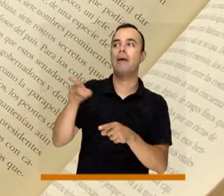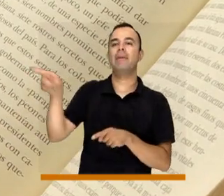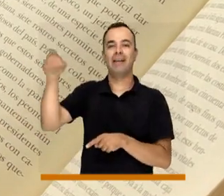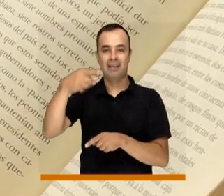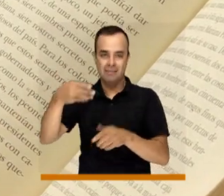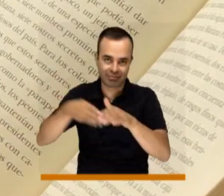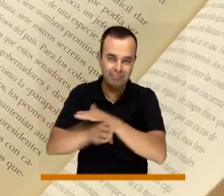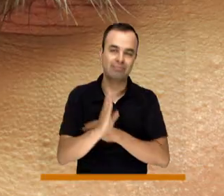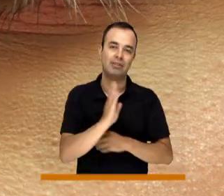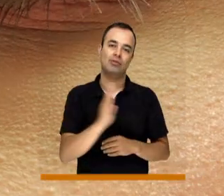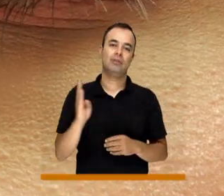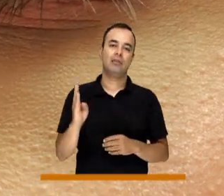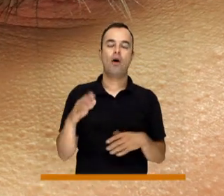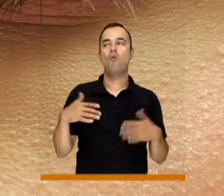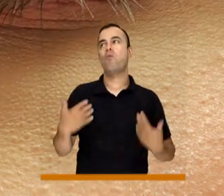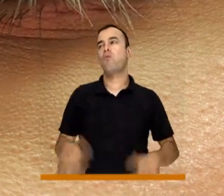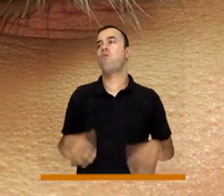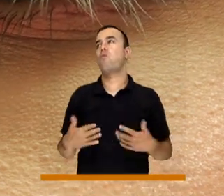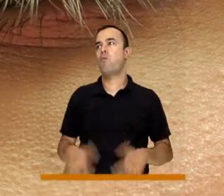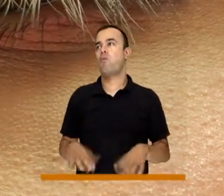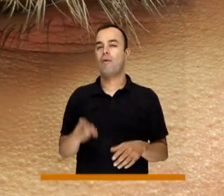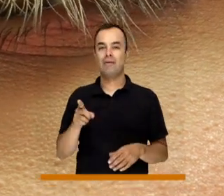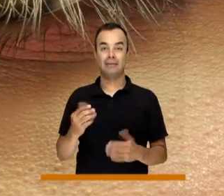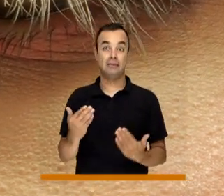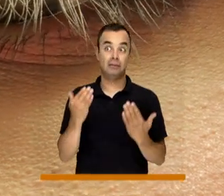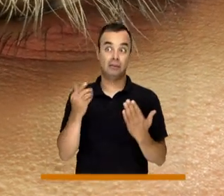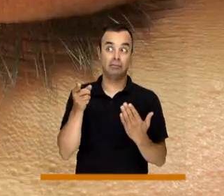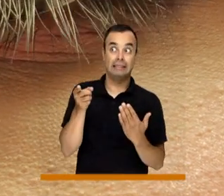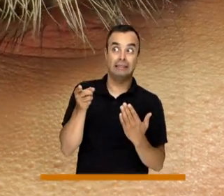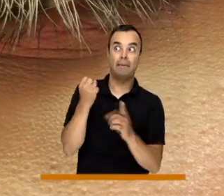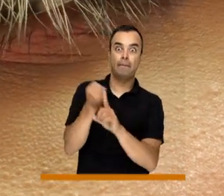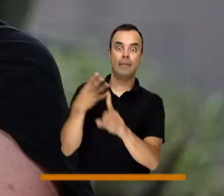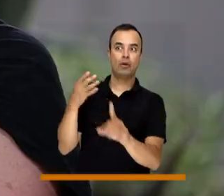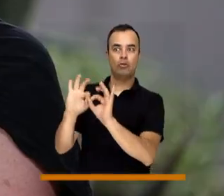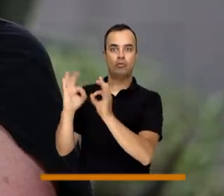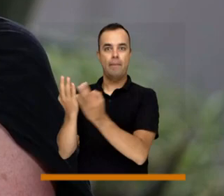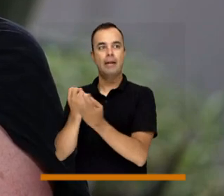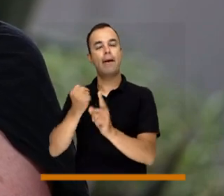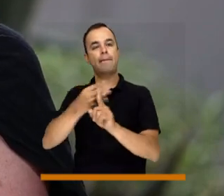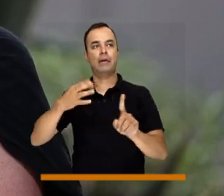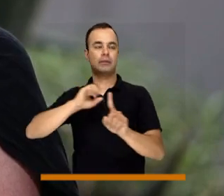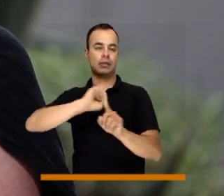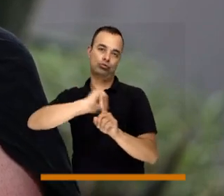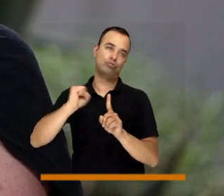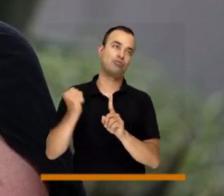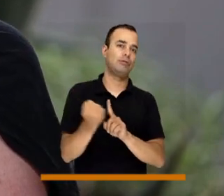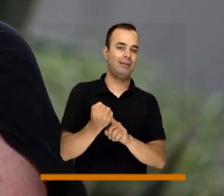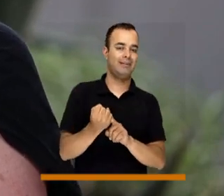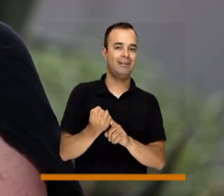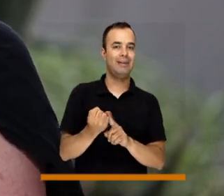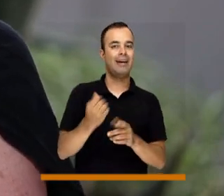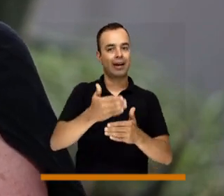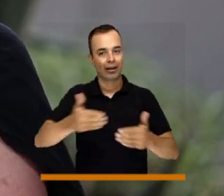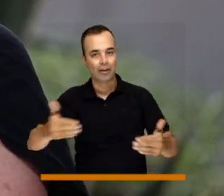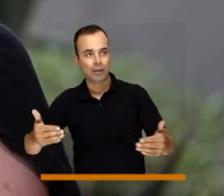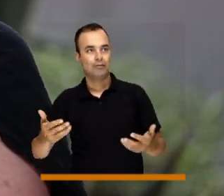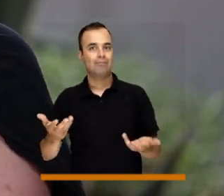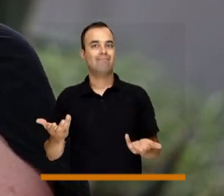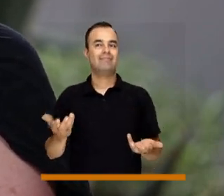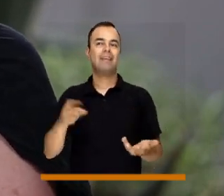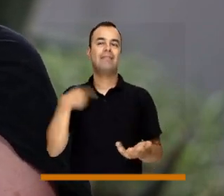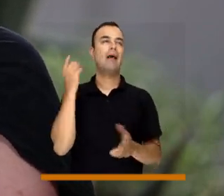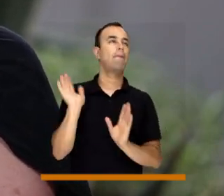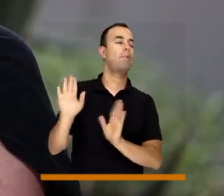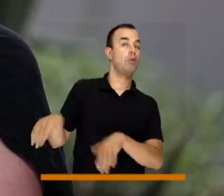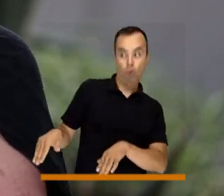Entonces ese chico que se posiciona en una familia también es muy contundente en una sociedad que los niños y las niñas no son